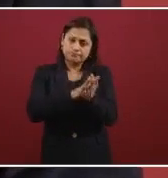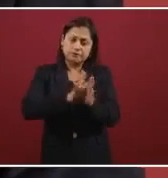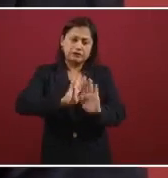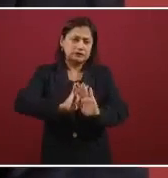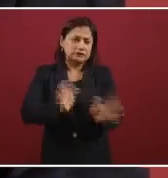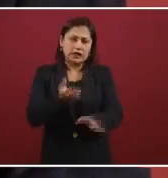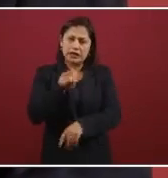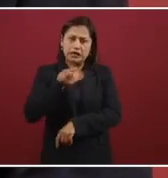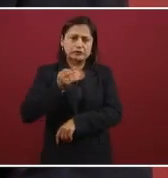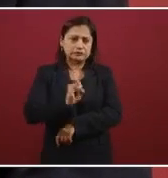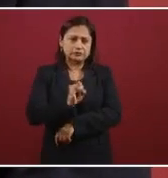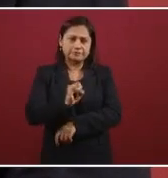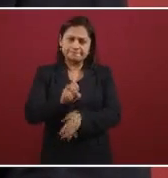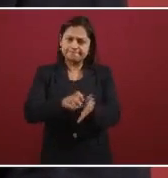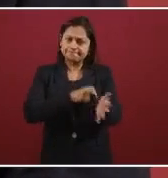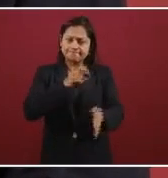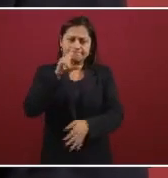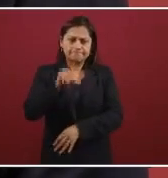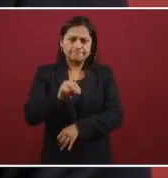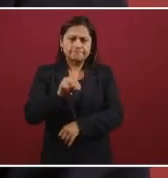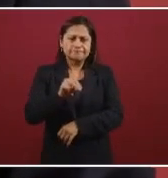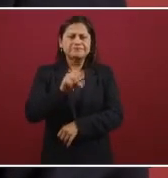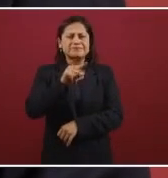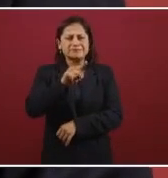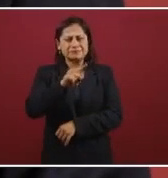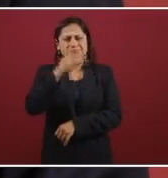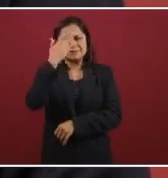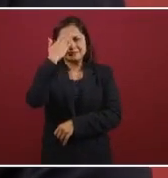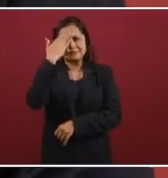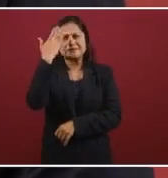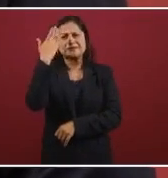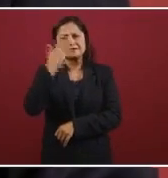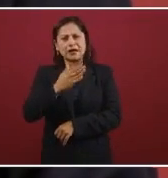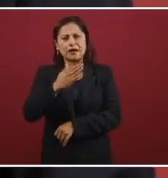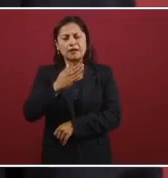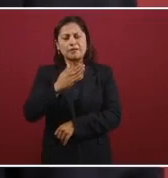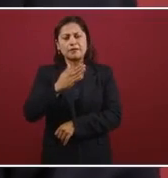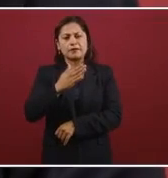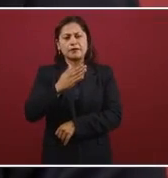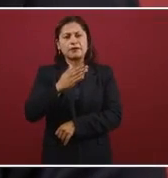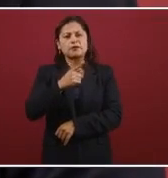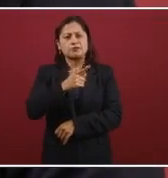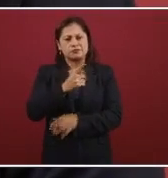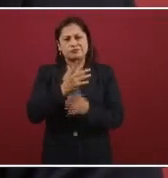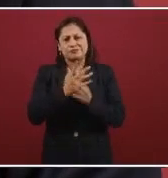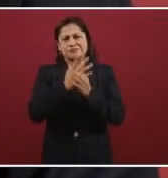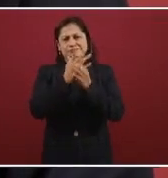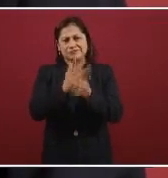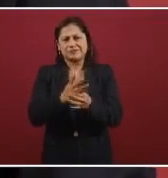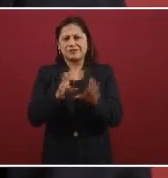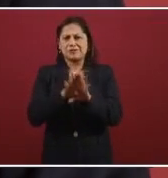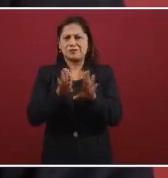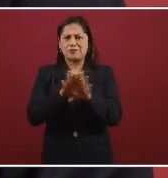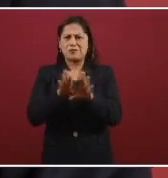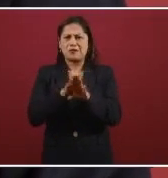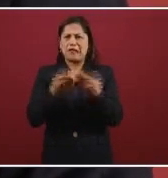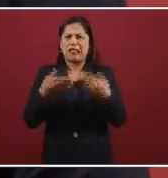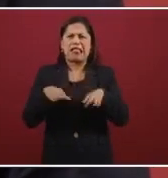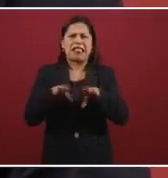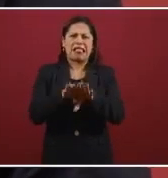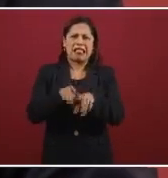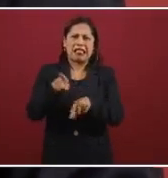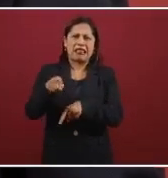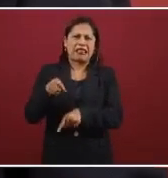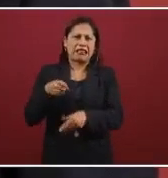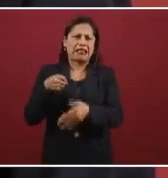estos bloqueos de la CENTE, como usted ha mencionado, estos calificativos, pues ya fuchi, ¿no? Ya guácala la